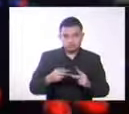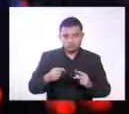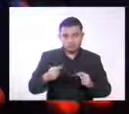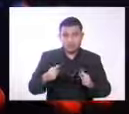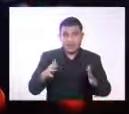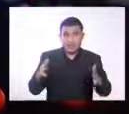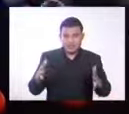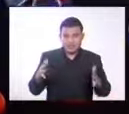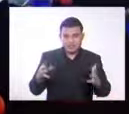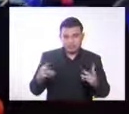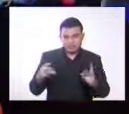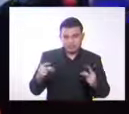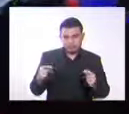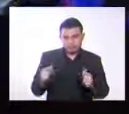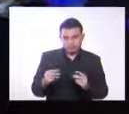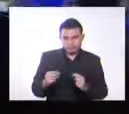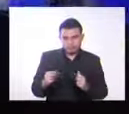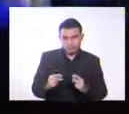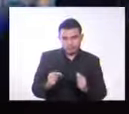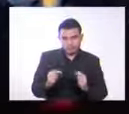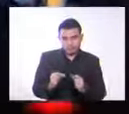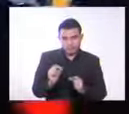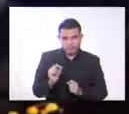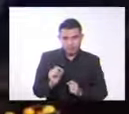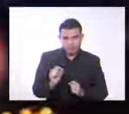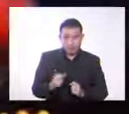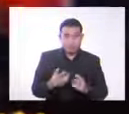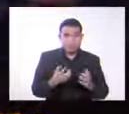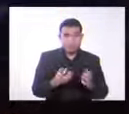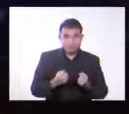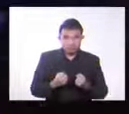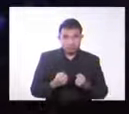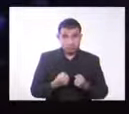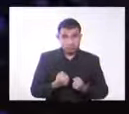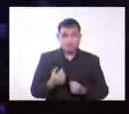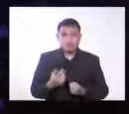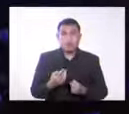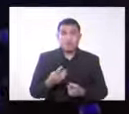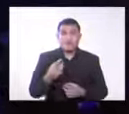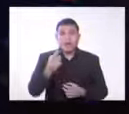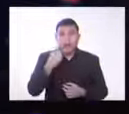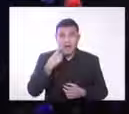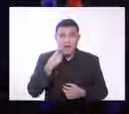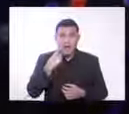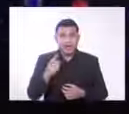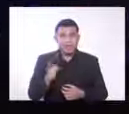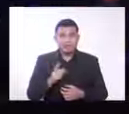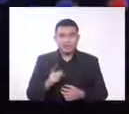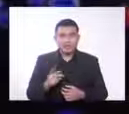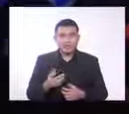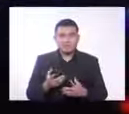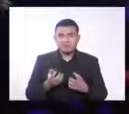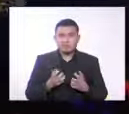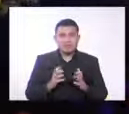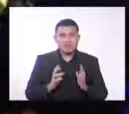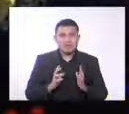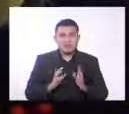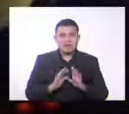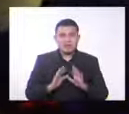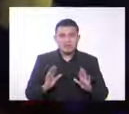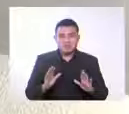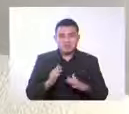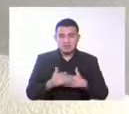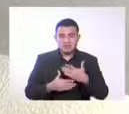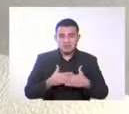en otras más pequeñas. Además, absorben en su superficie los metales e impurezas indeseadas. Al terminar esta etapa